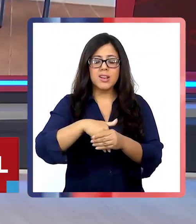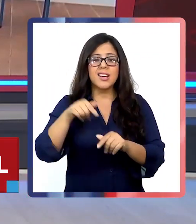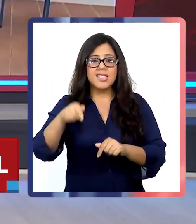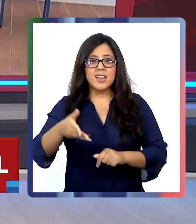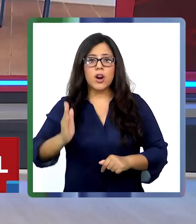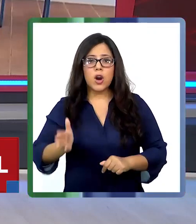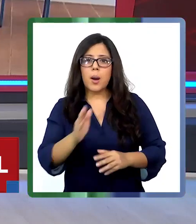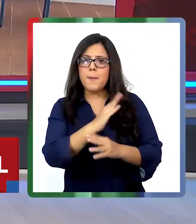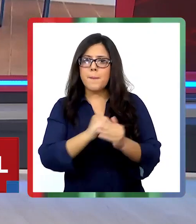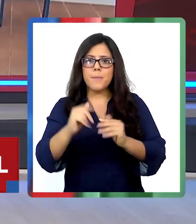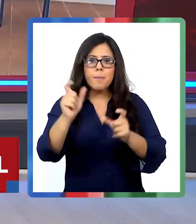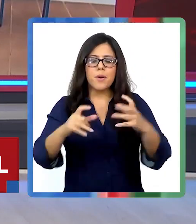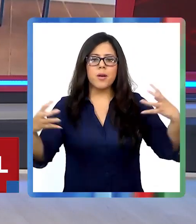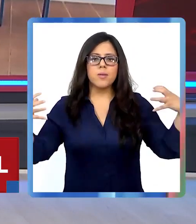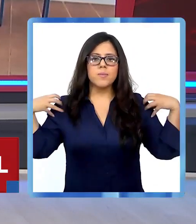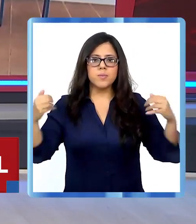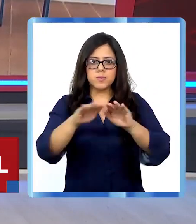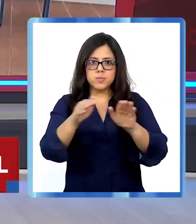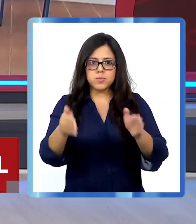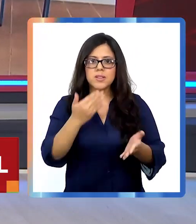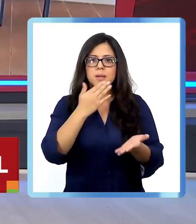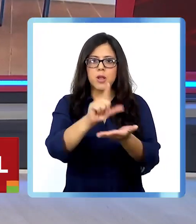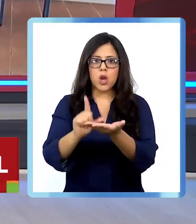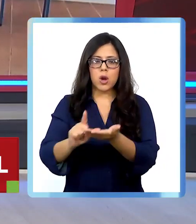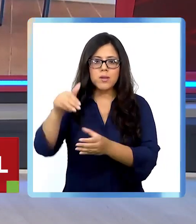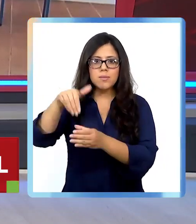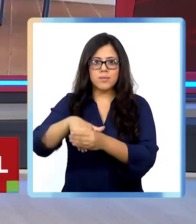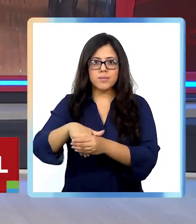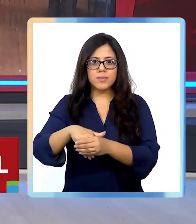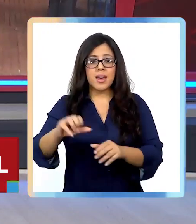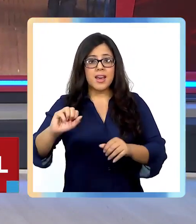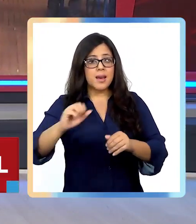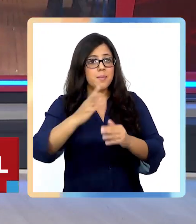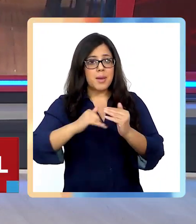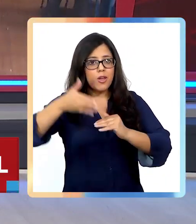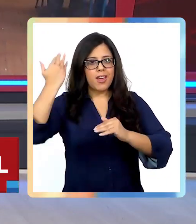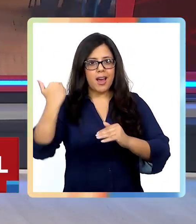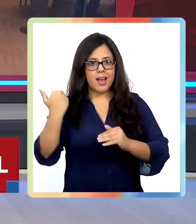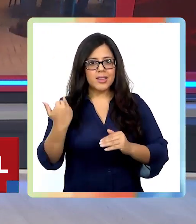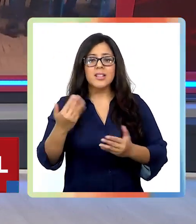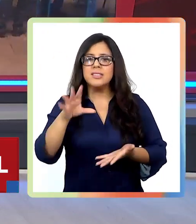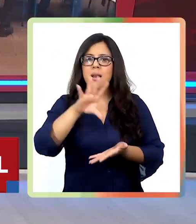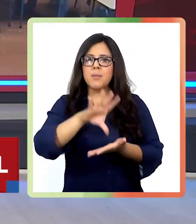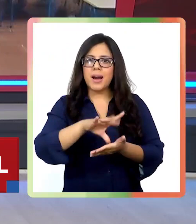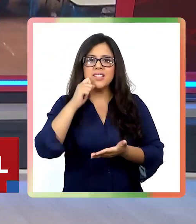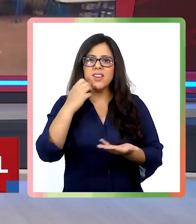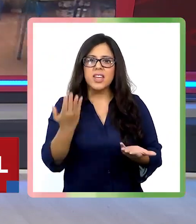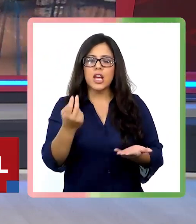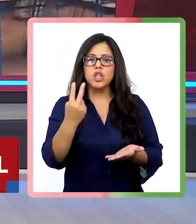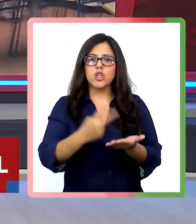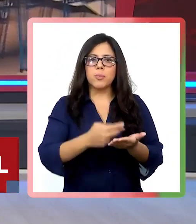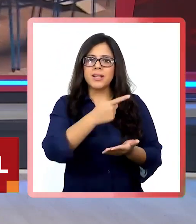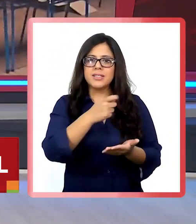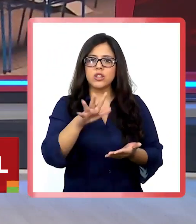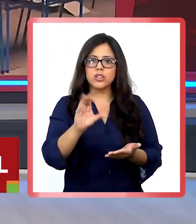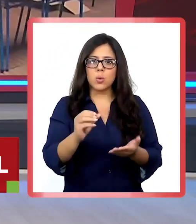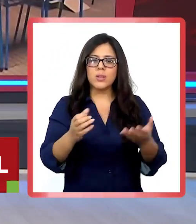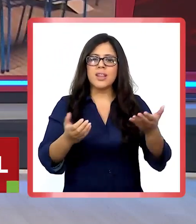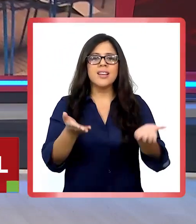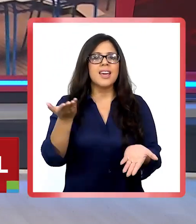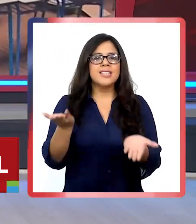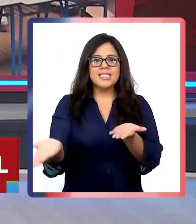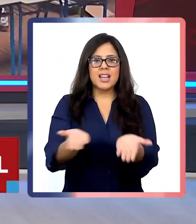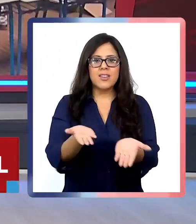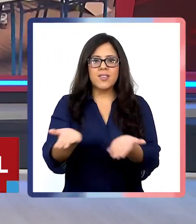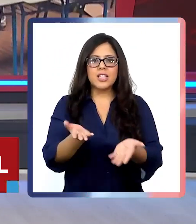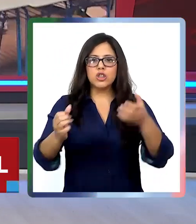a mantener los mismos vocales y los lugares de votación de la primera vuelta. En todo el país se van a implementar 2.150 servicios